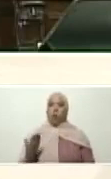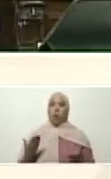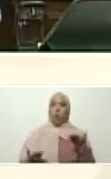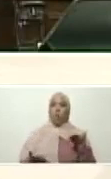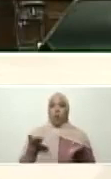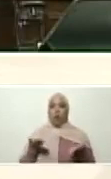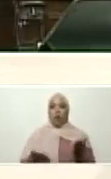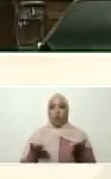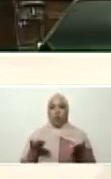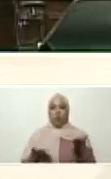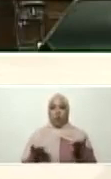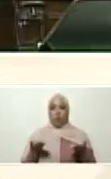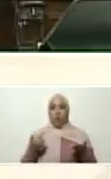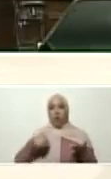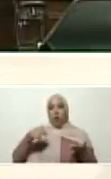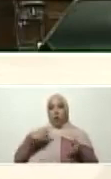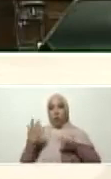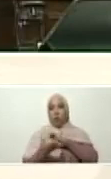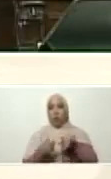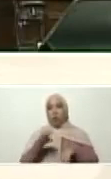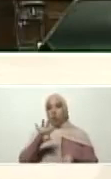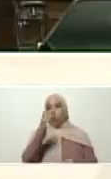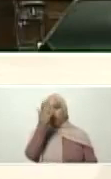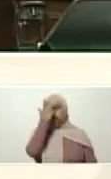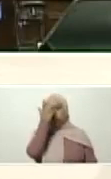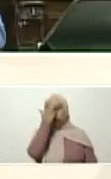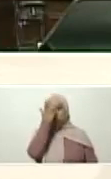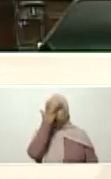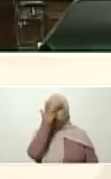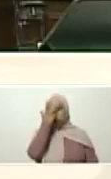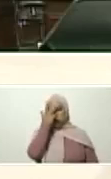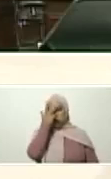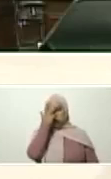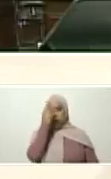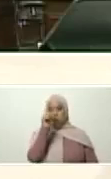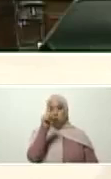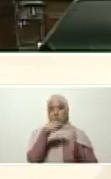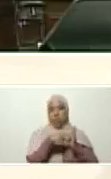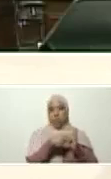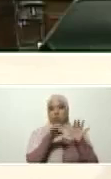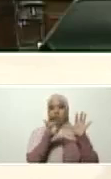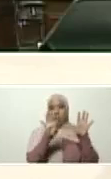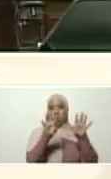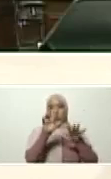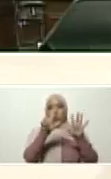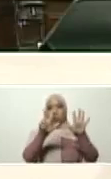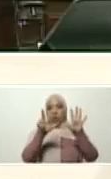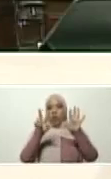Aquí hubo una explosión social, 4 de febrero del 89.